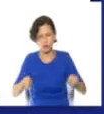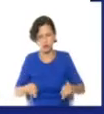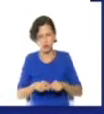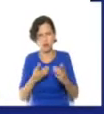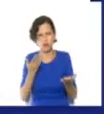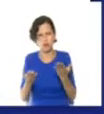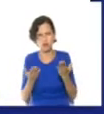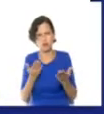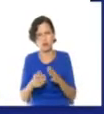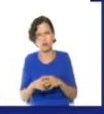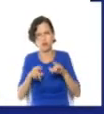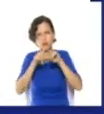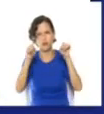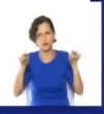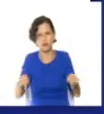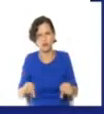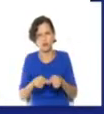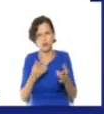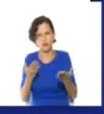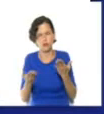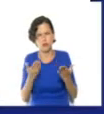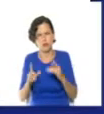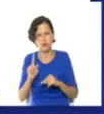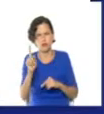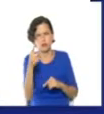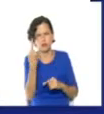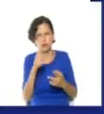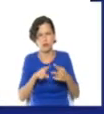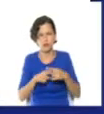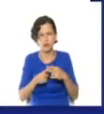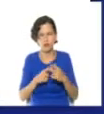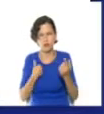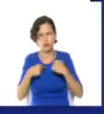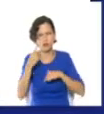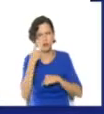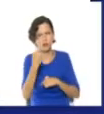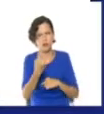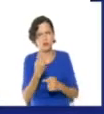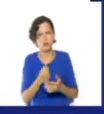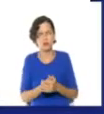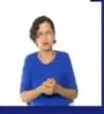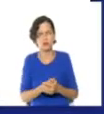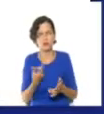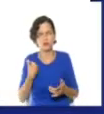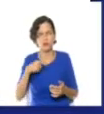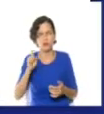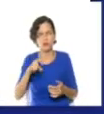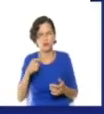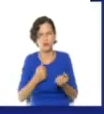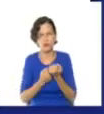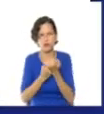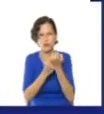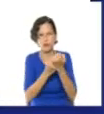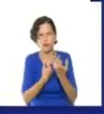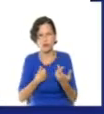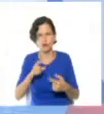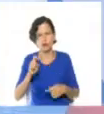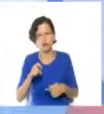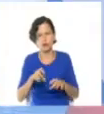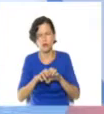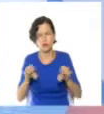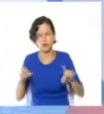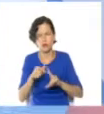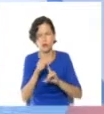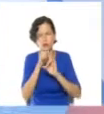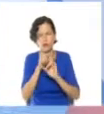comparativos. Los cuadros comparativos son una estrategia visual que requiere cierto apoyo para la población con necesidades